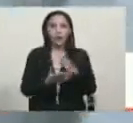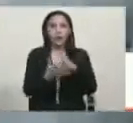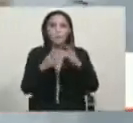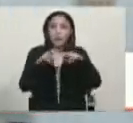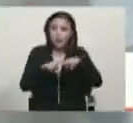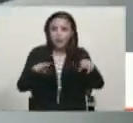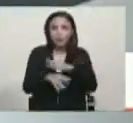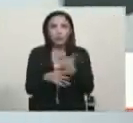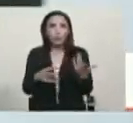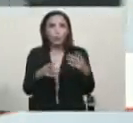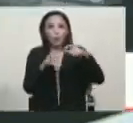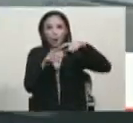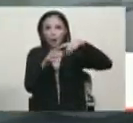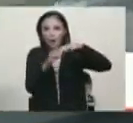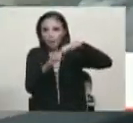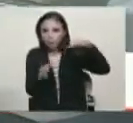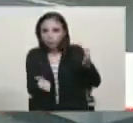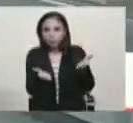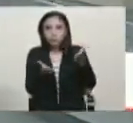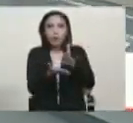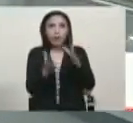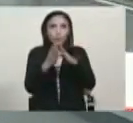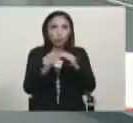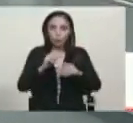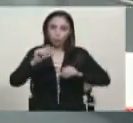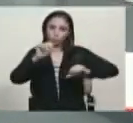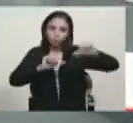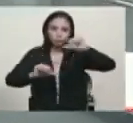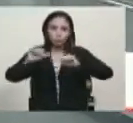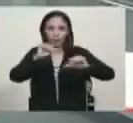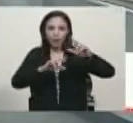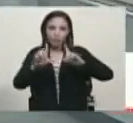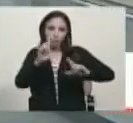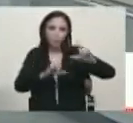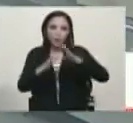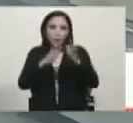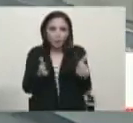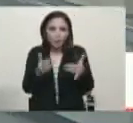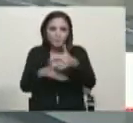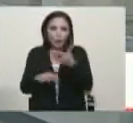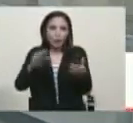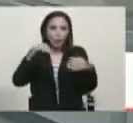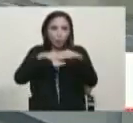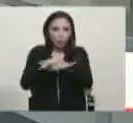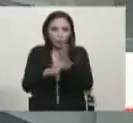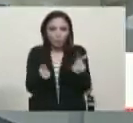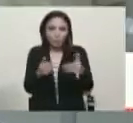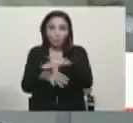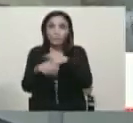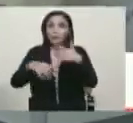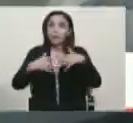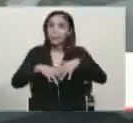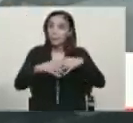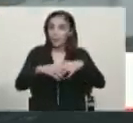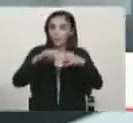niños que ha sido fabricado y en este momento estamos etiquetándolo. Correcto, esto es una empresa